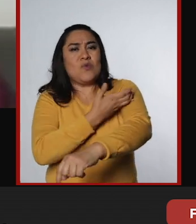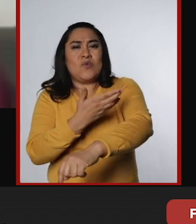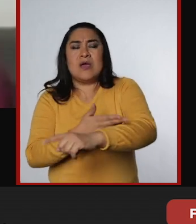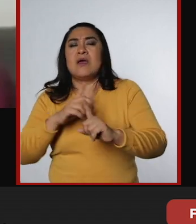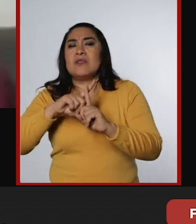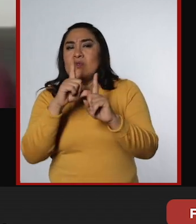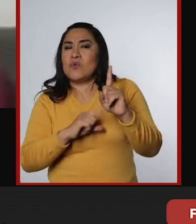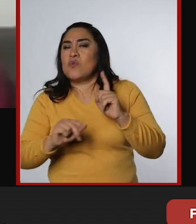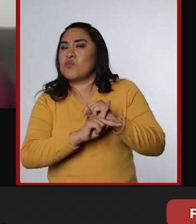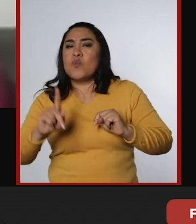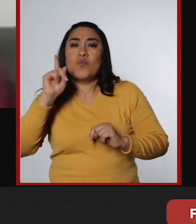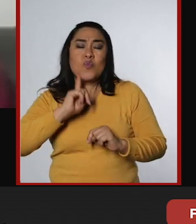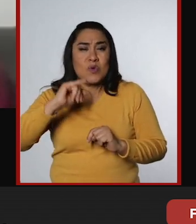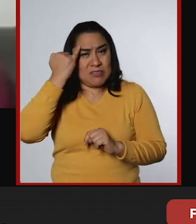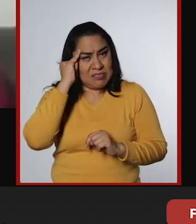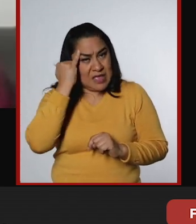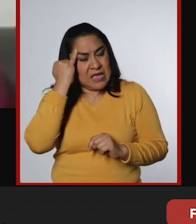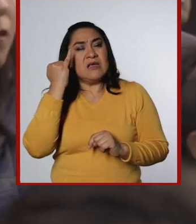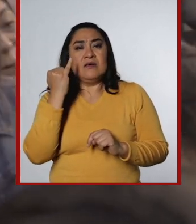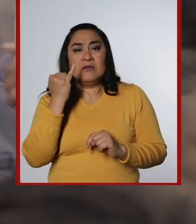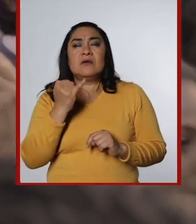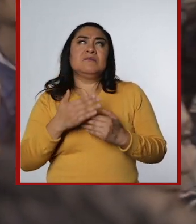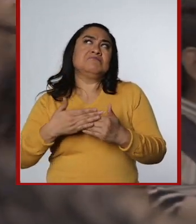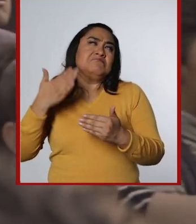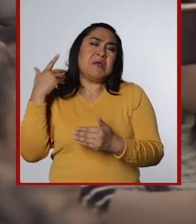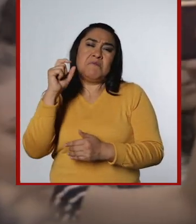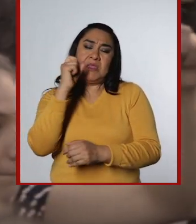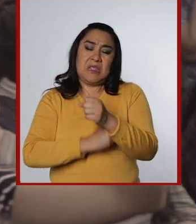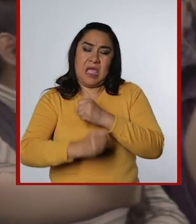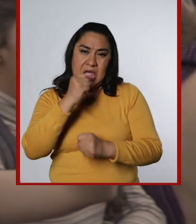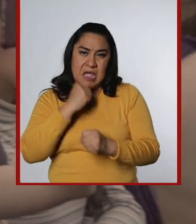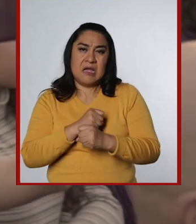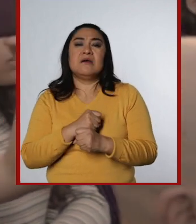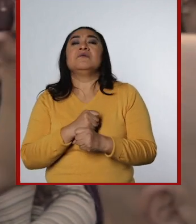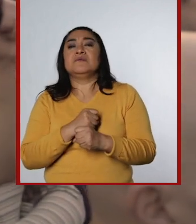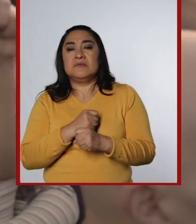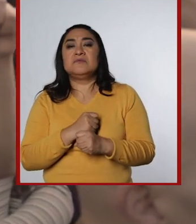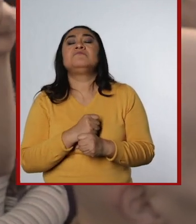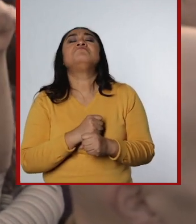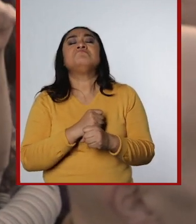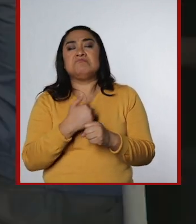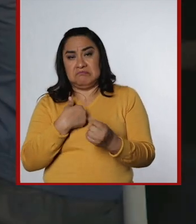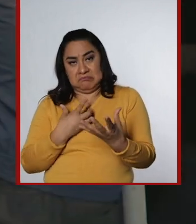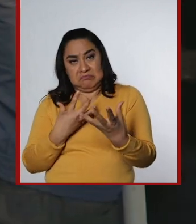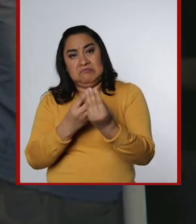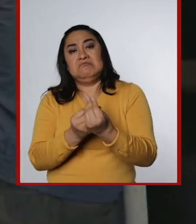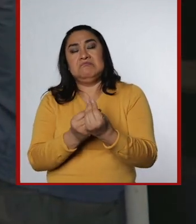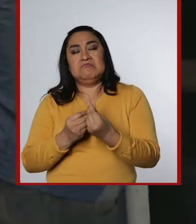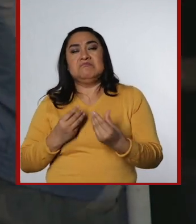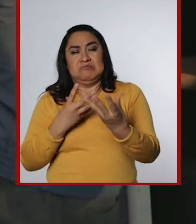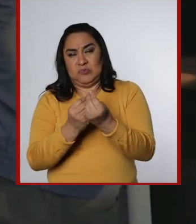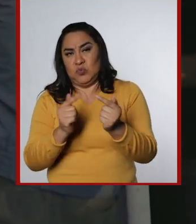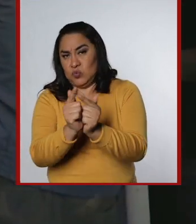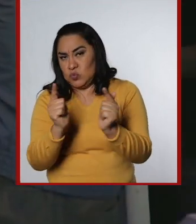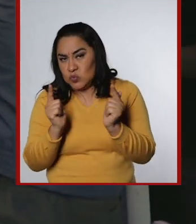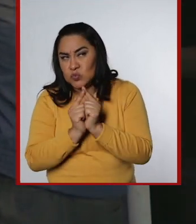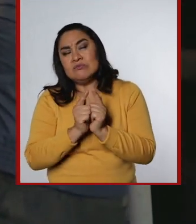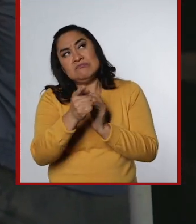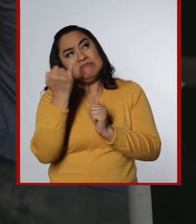años. Estuvimos dentro de ese grupo, de esa estrategia que reivindicaba los acuerdos de Zacatecas,